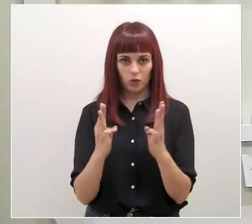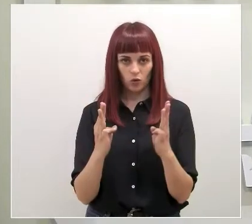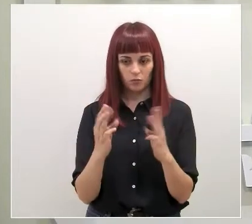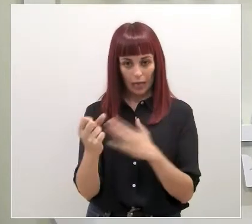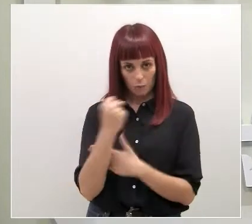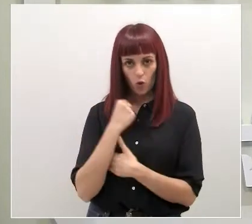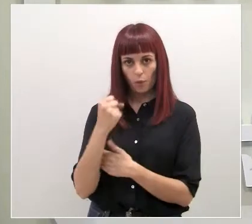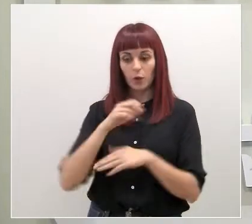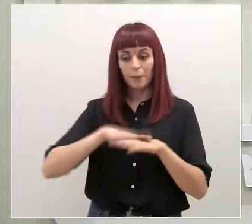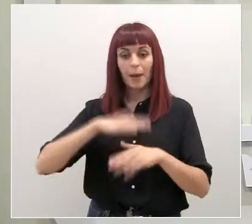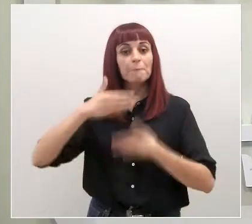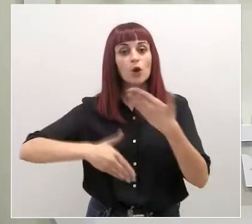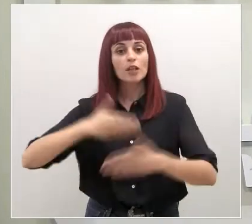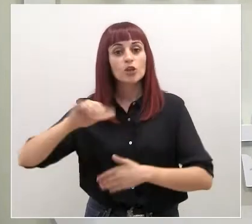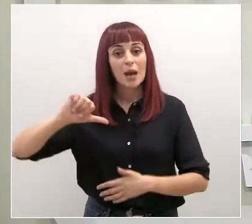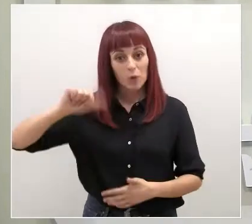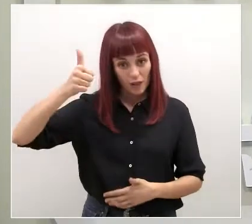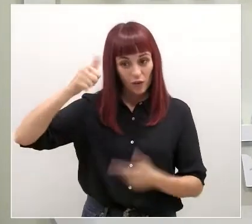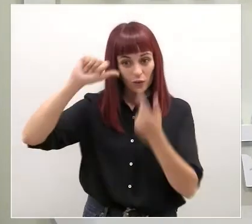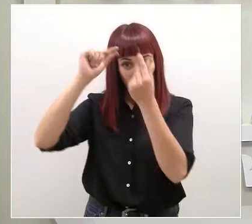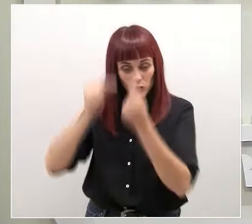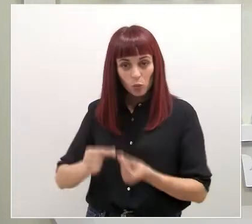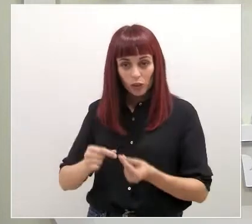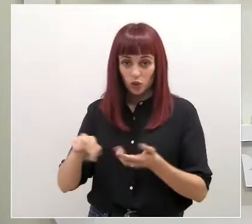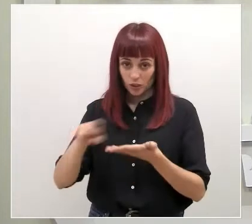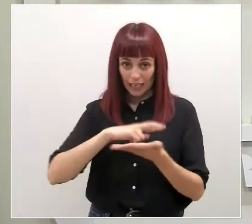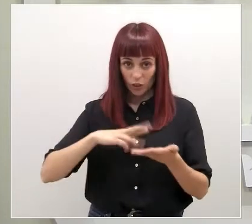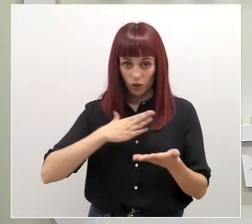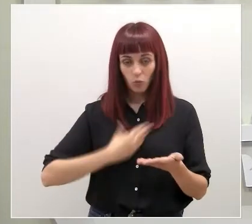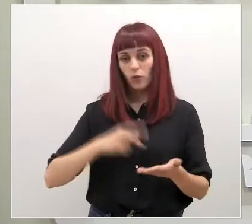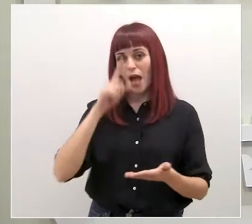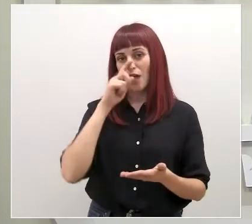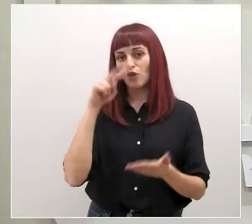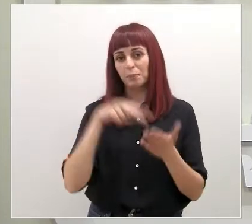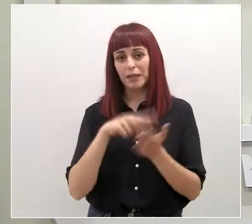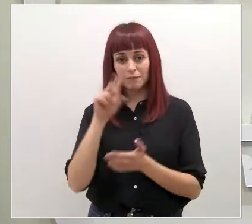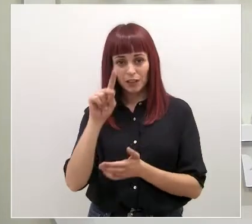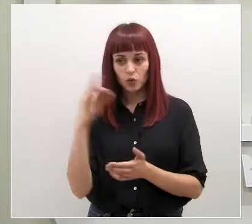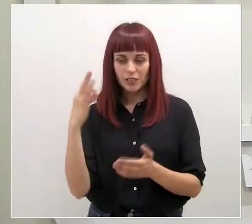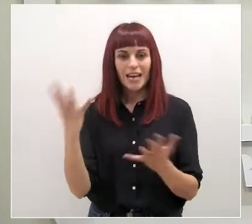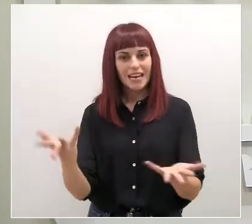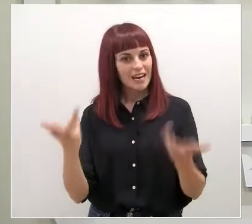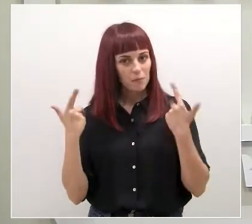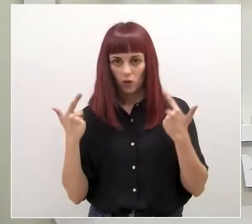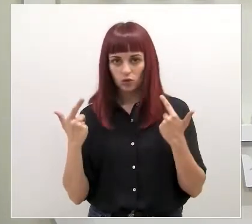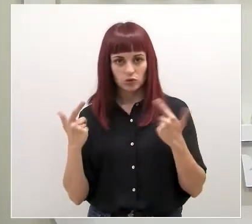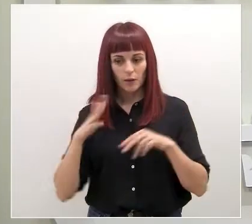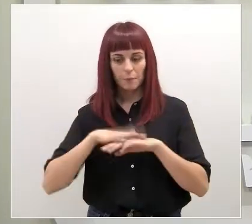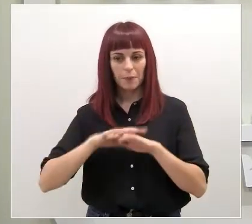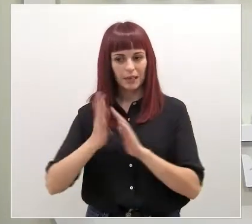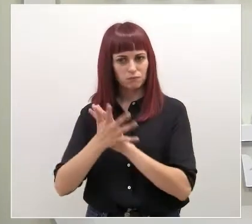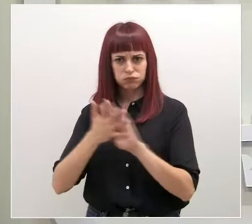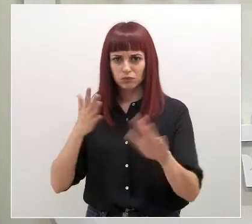el proceso de aprobación de estos presupuestos regionales 2021 sean lo más rápido posible para que